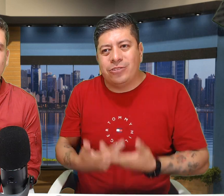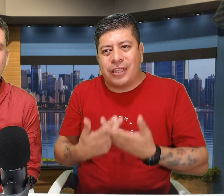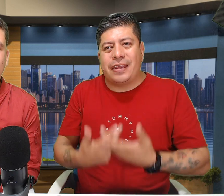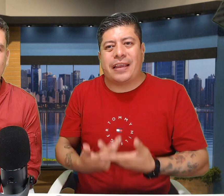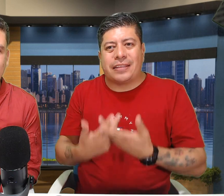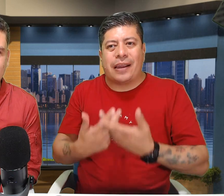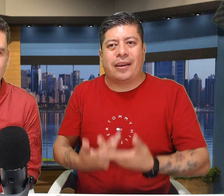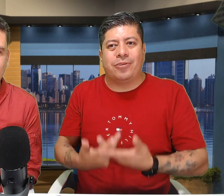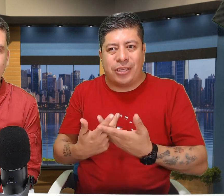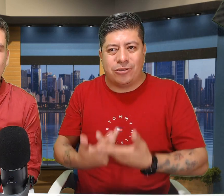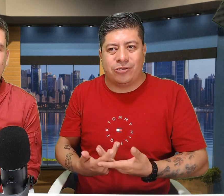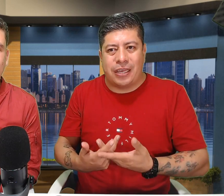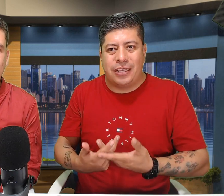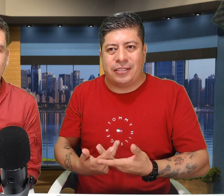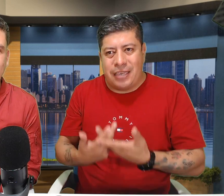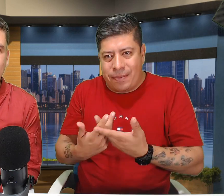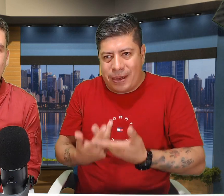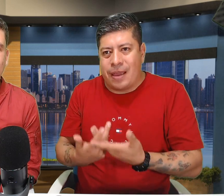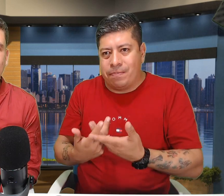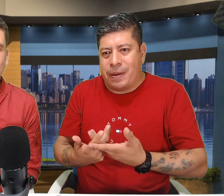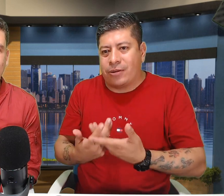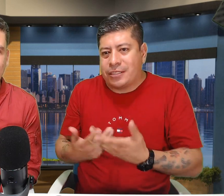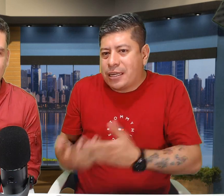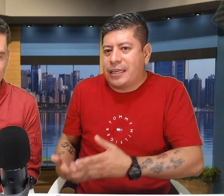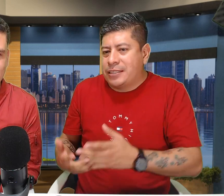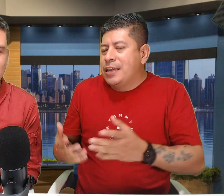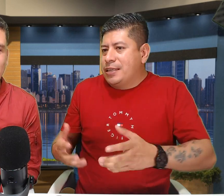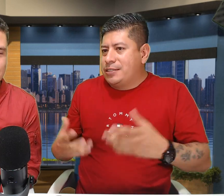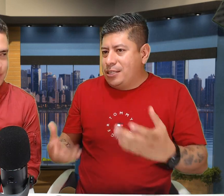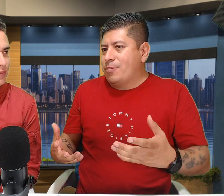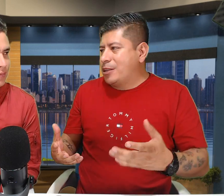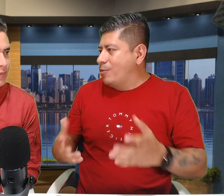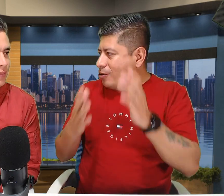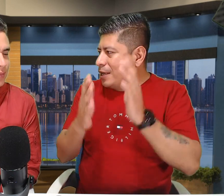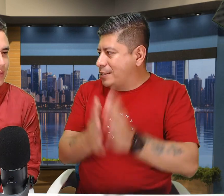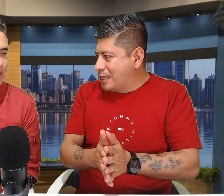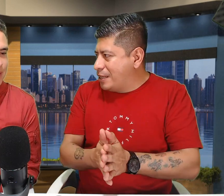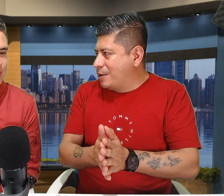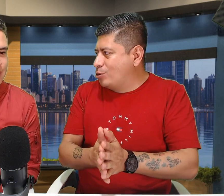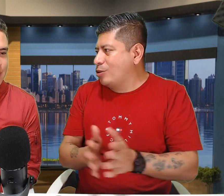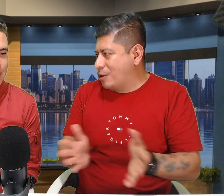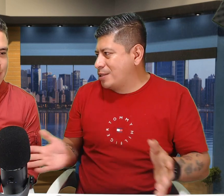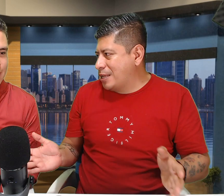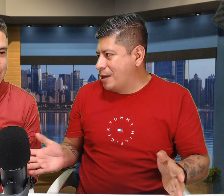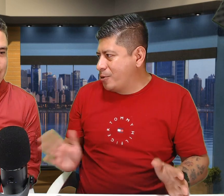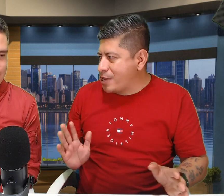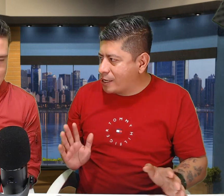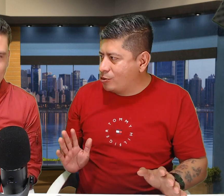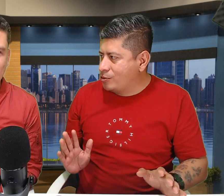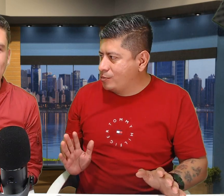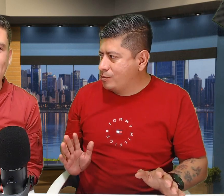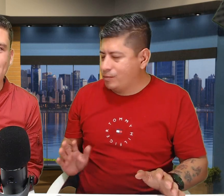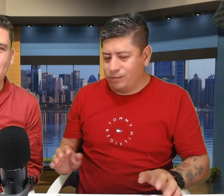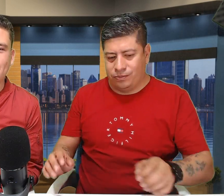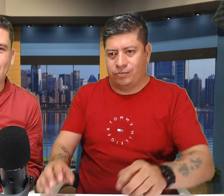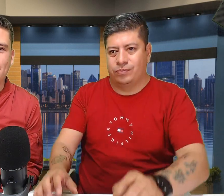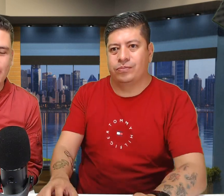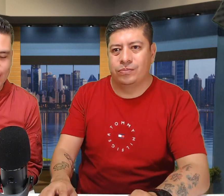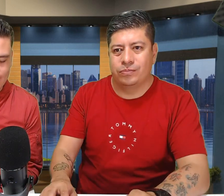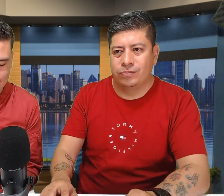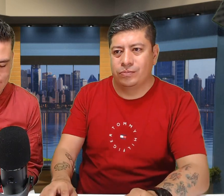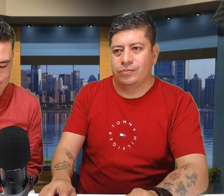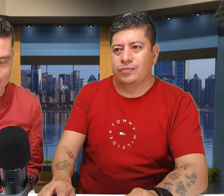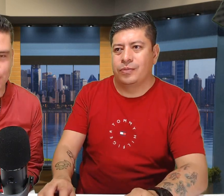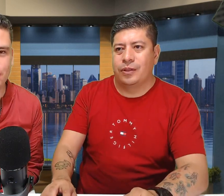pregunta directa a claudio x gonzález y a maría amparo casar que es si no me equivoco la que está de machón ahorita en el proyecto a haas hay